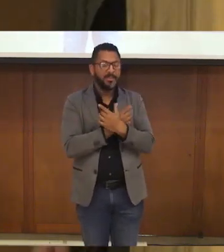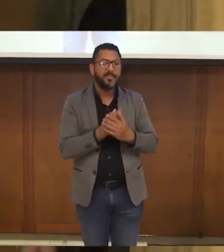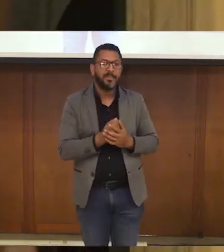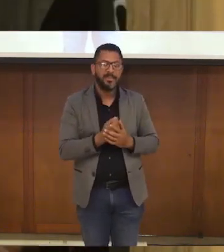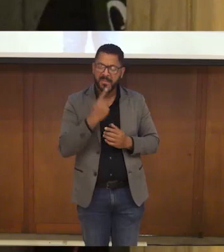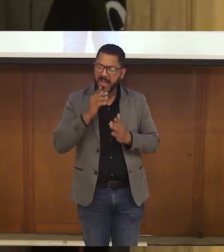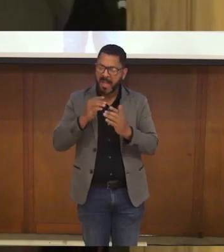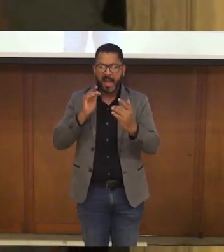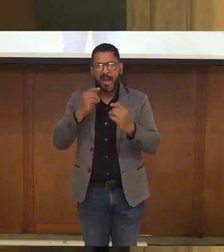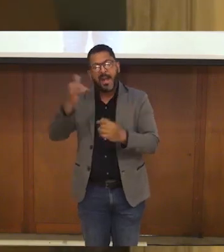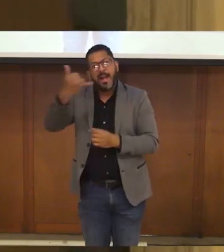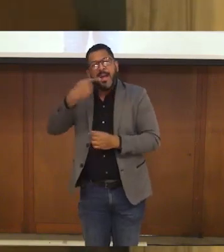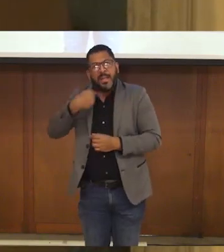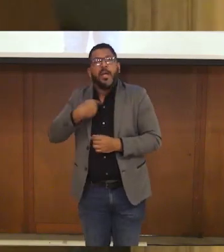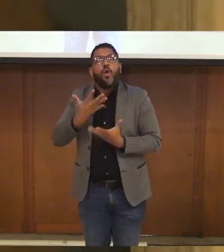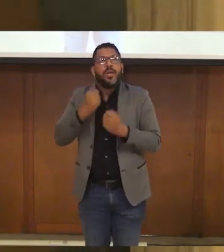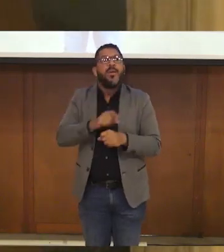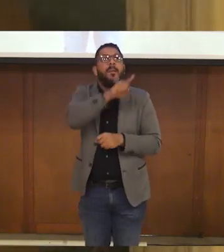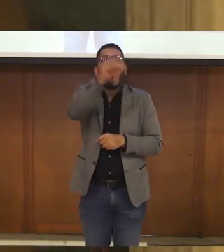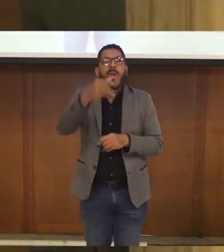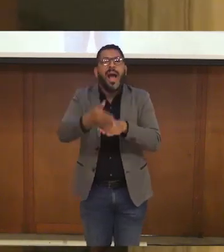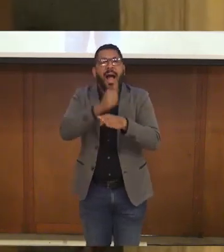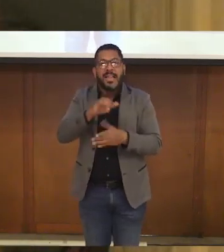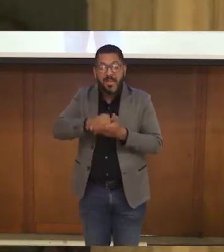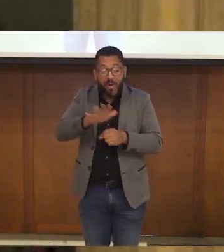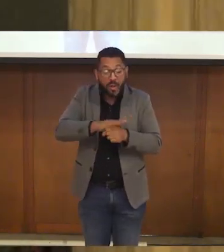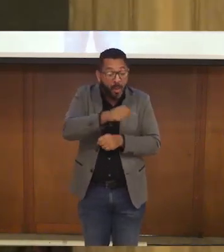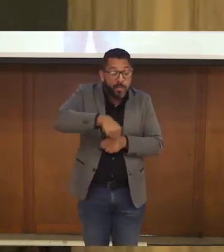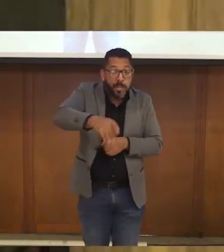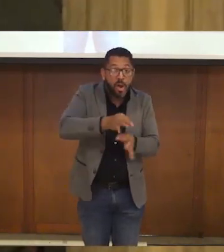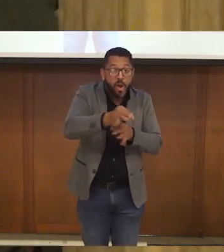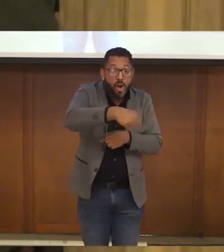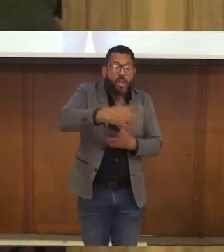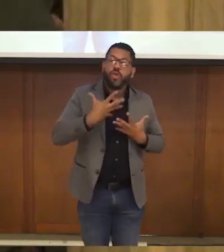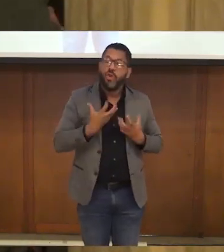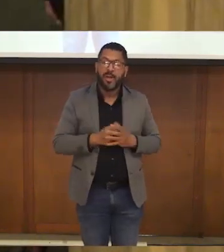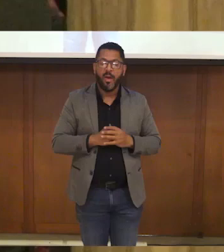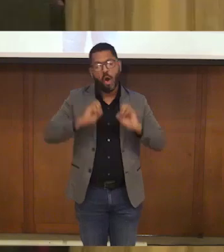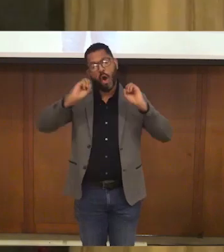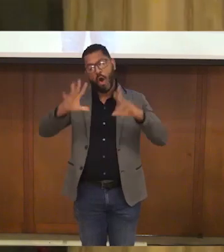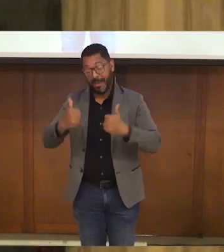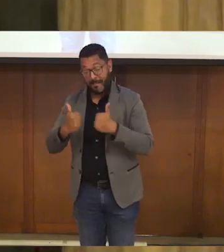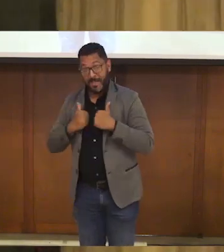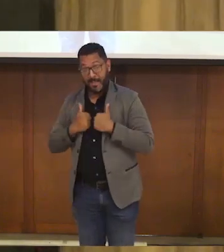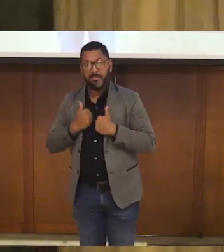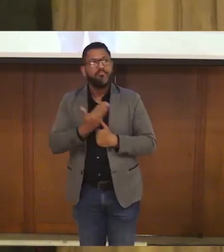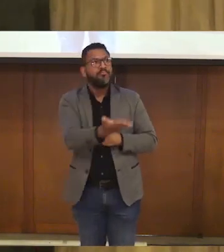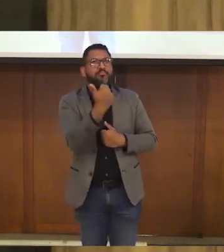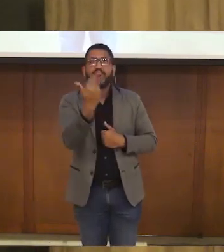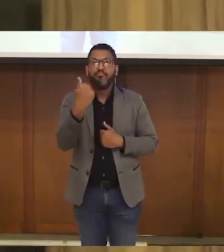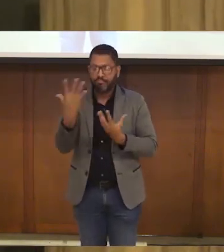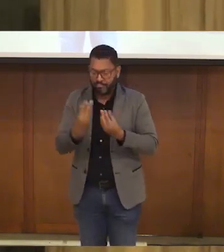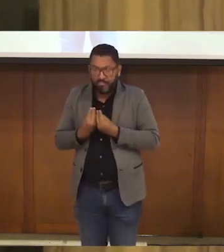y me dice, yo quiero ir a los sitios donde nació la novela. Entonces yo le digo, hagamos un equipo desde Pitalito